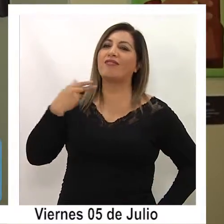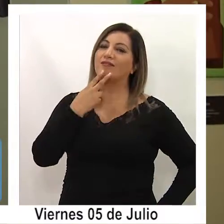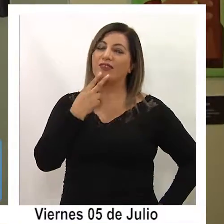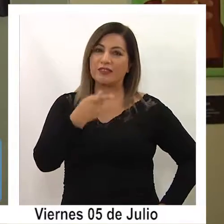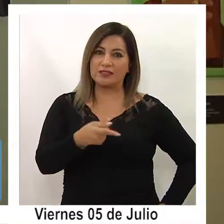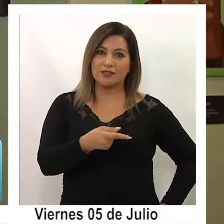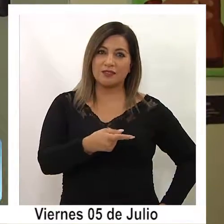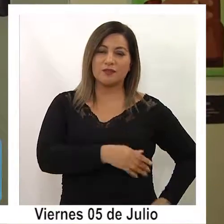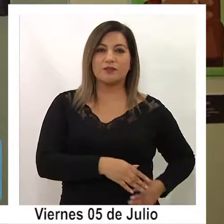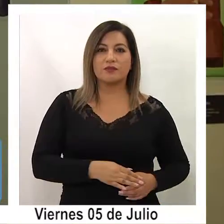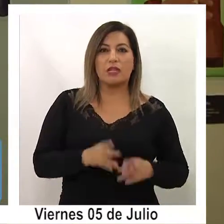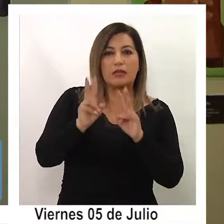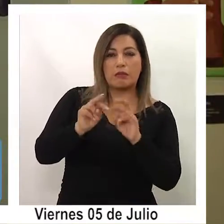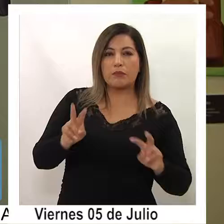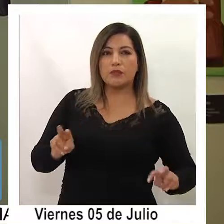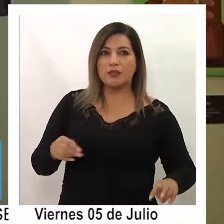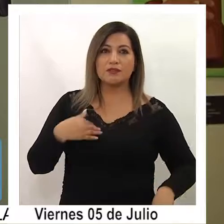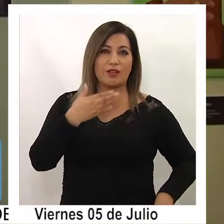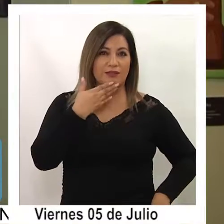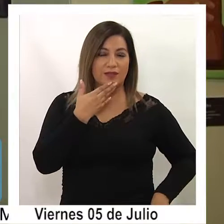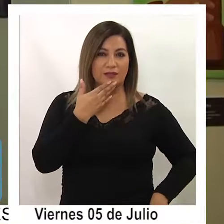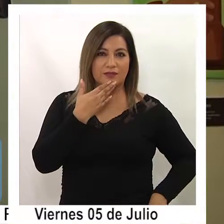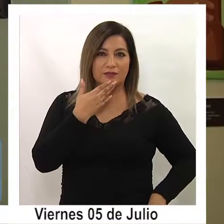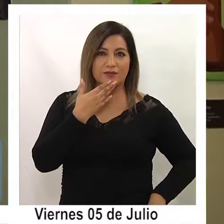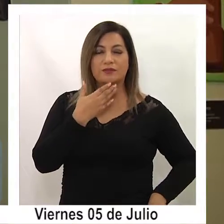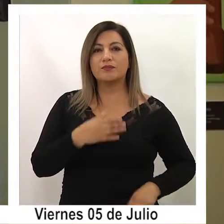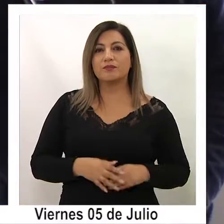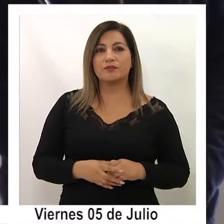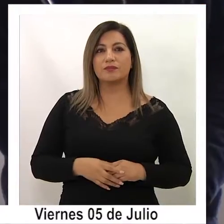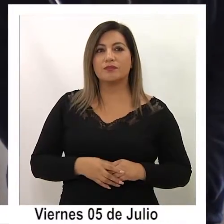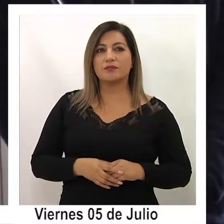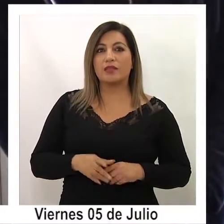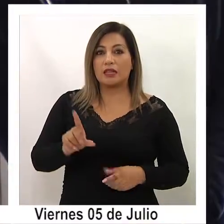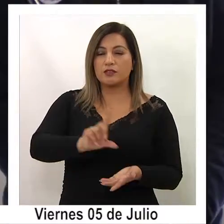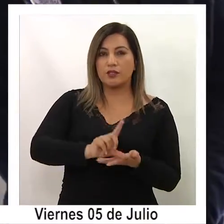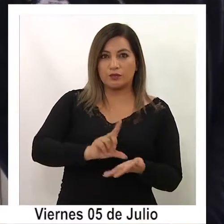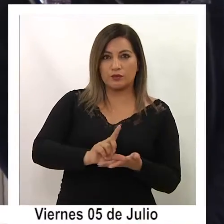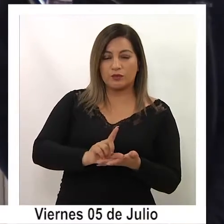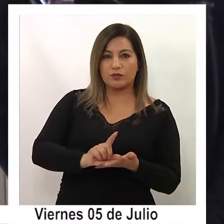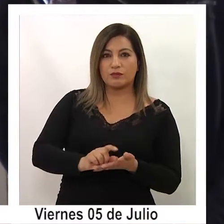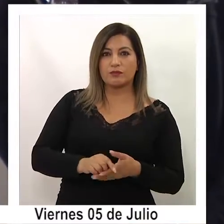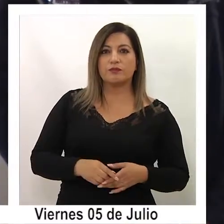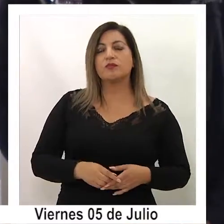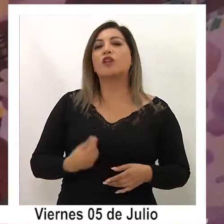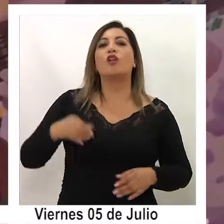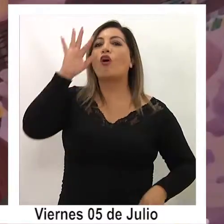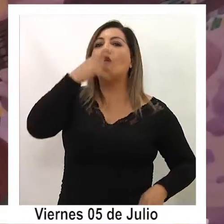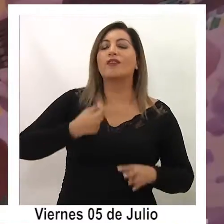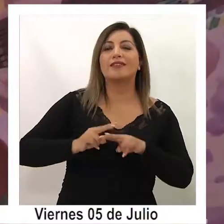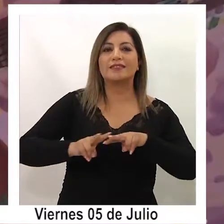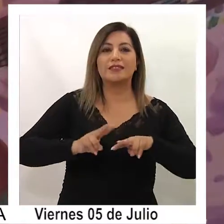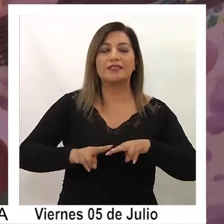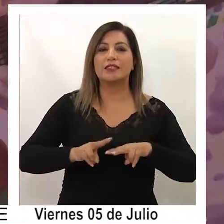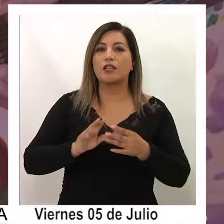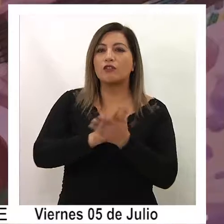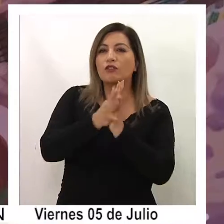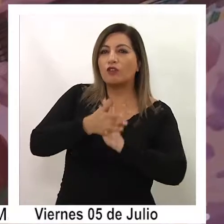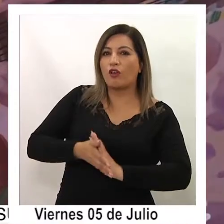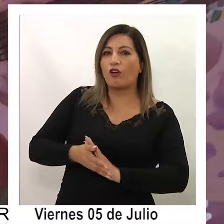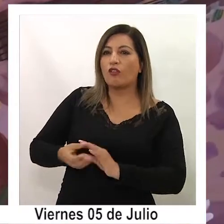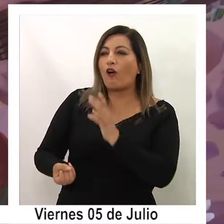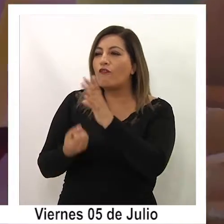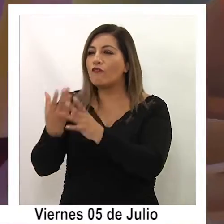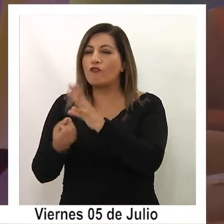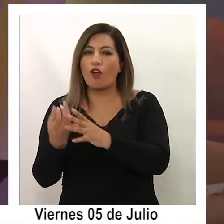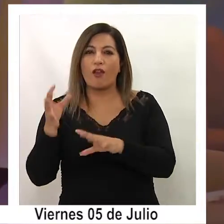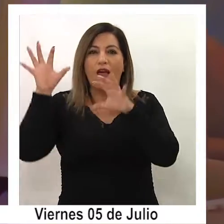vivencias, investigación también de lo que es el territorio. Los colores que se generan a través de todo lo que es su